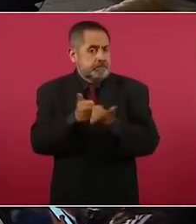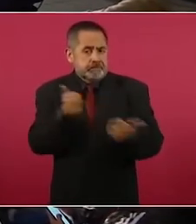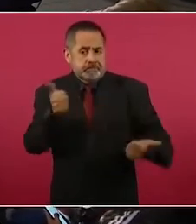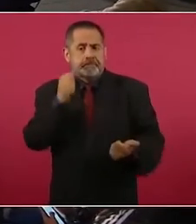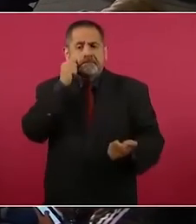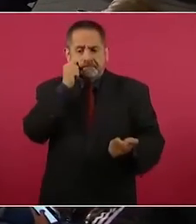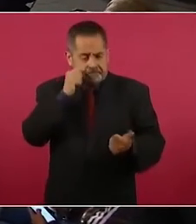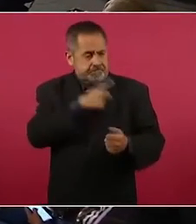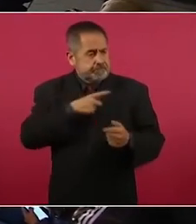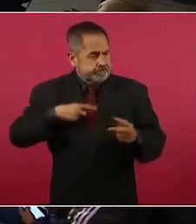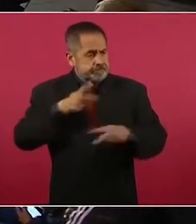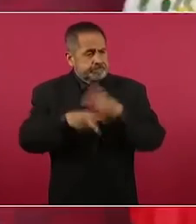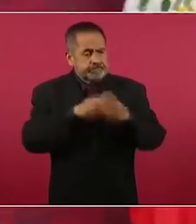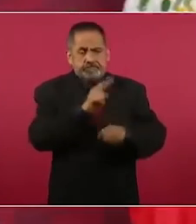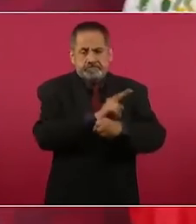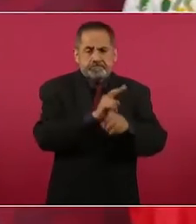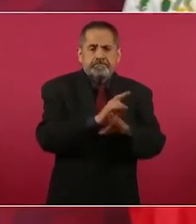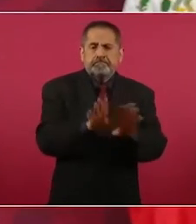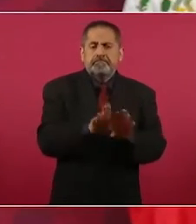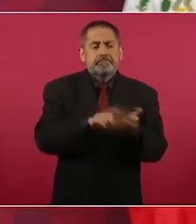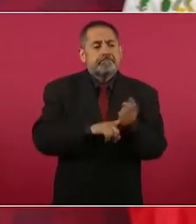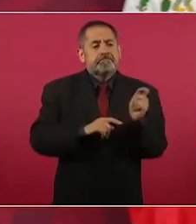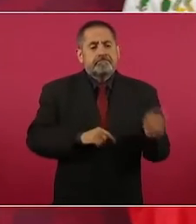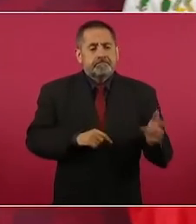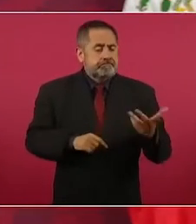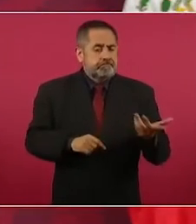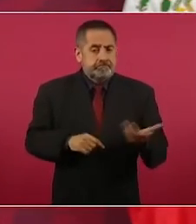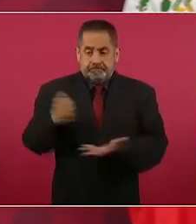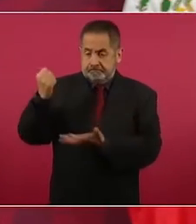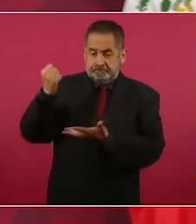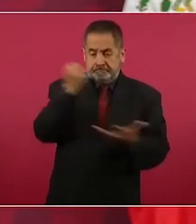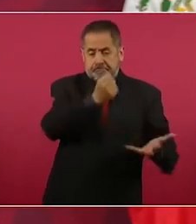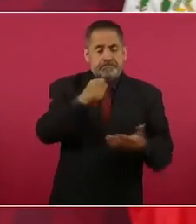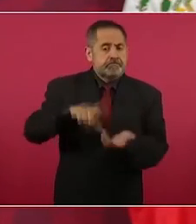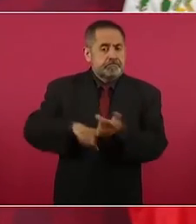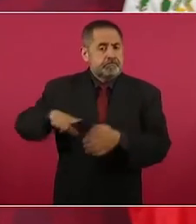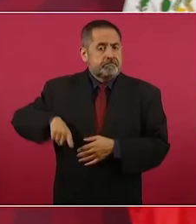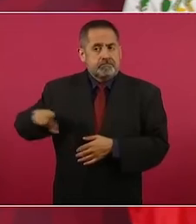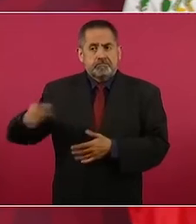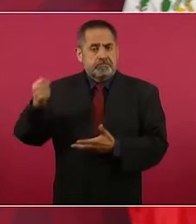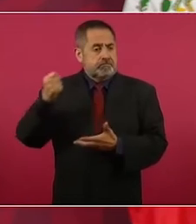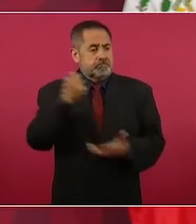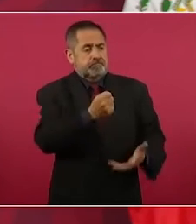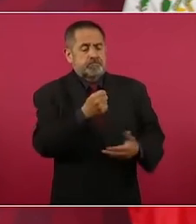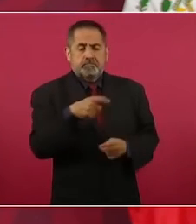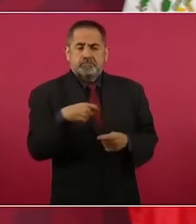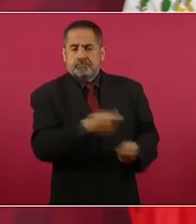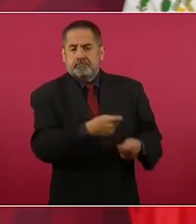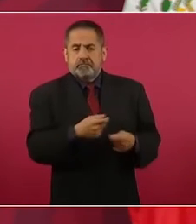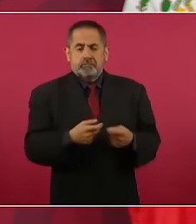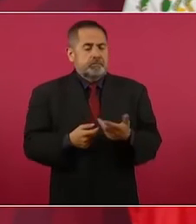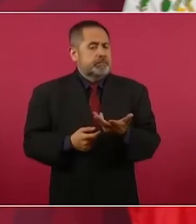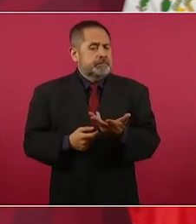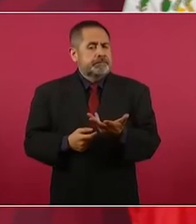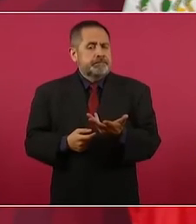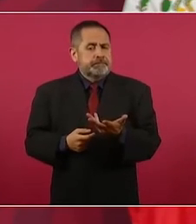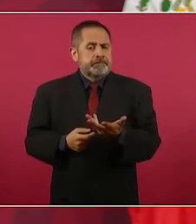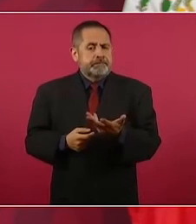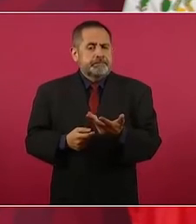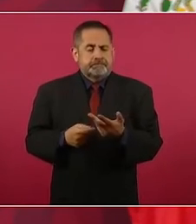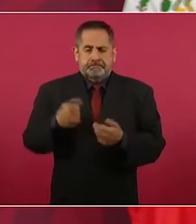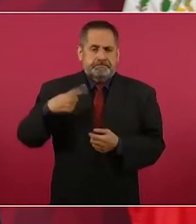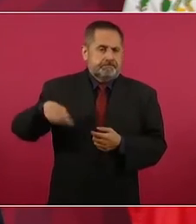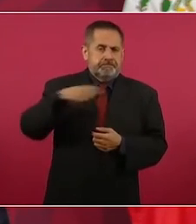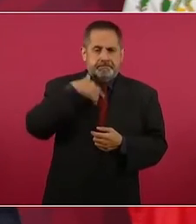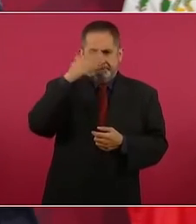autónomos, porque es presupuesto público y el presupuesto público, como lo